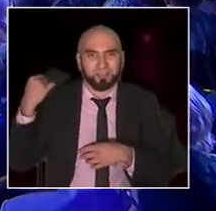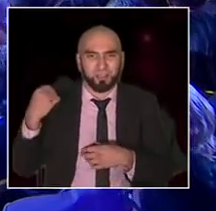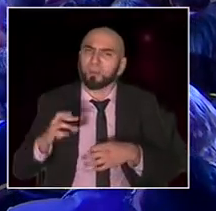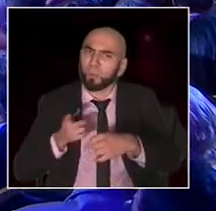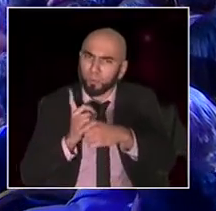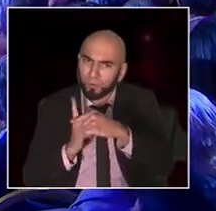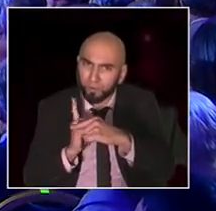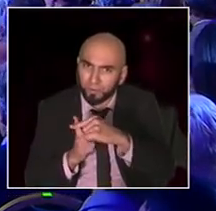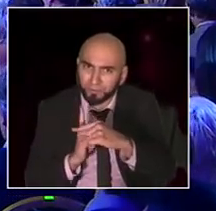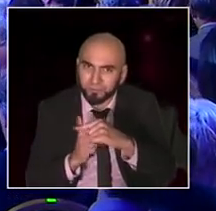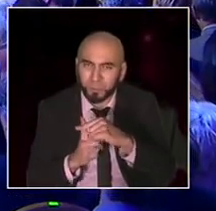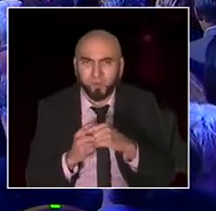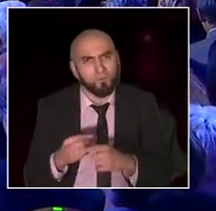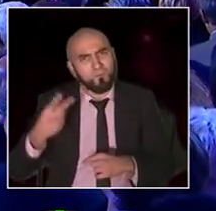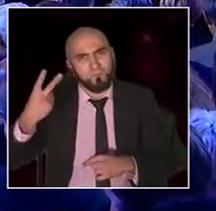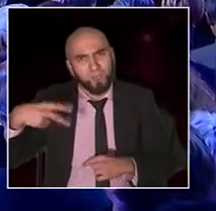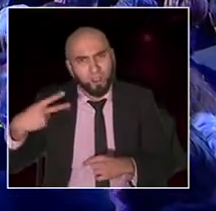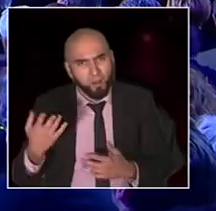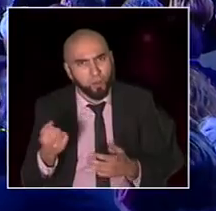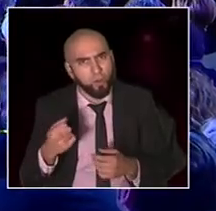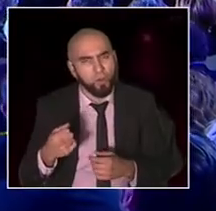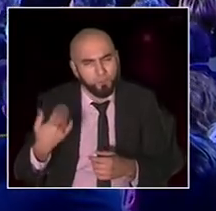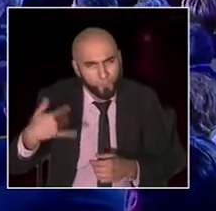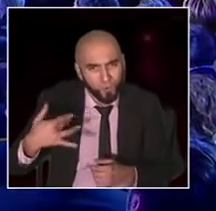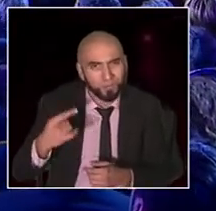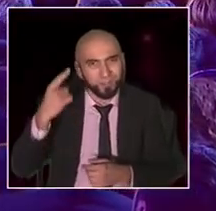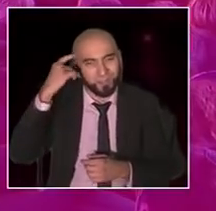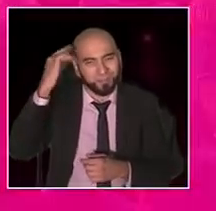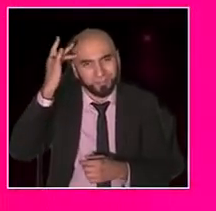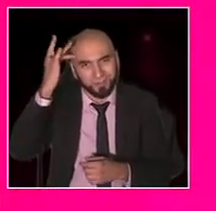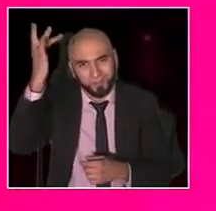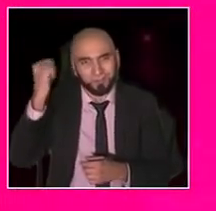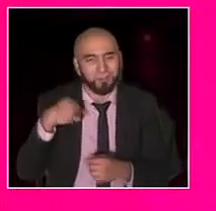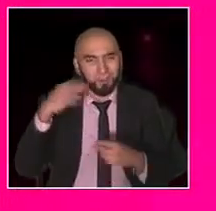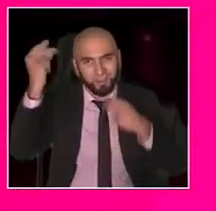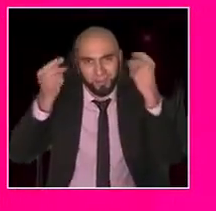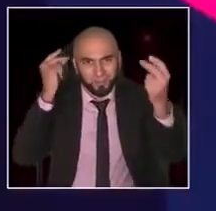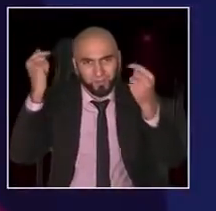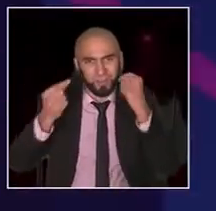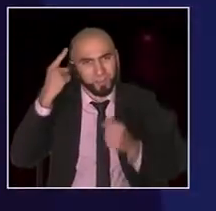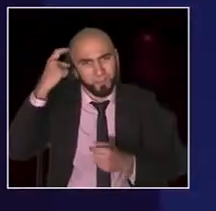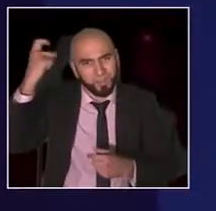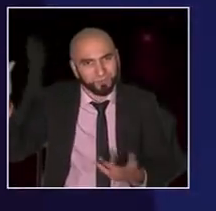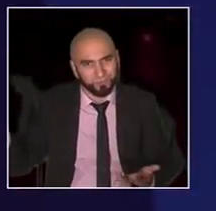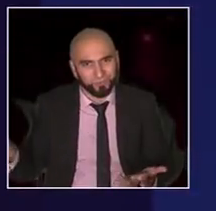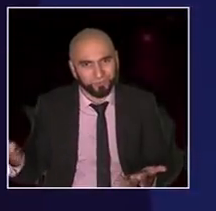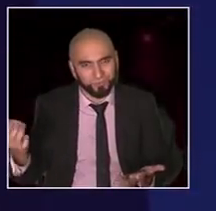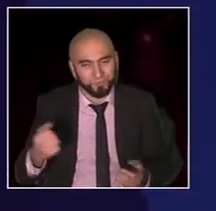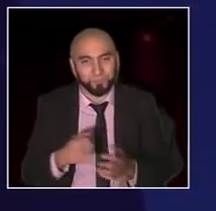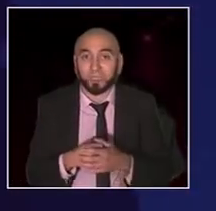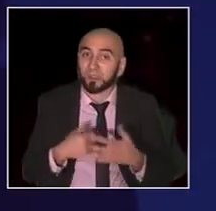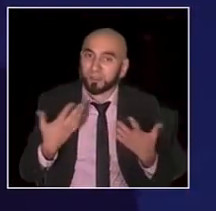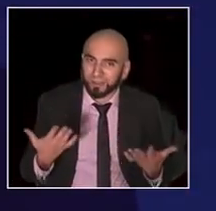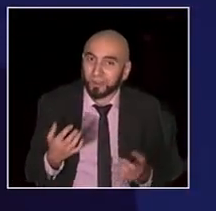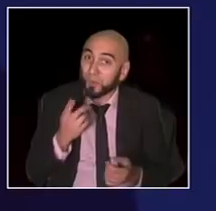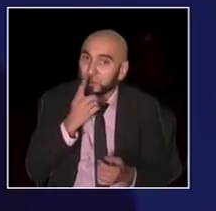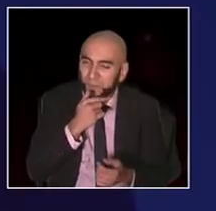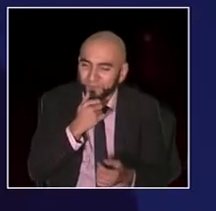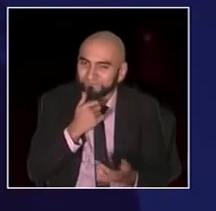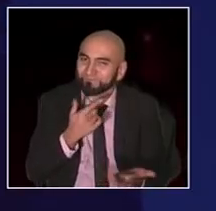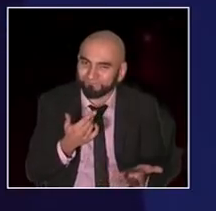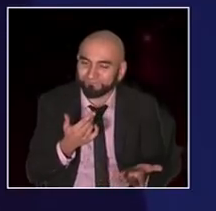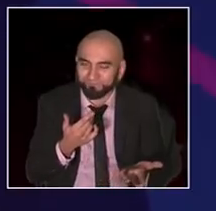el valor que tiene la inteligencia, la creatividad y la imaginación del ser humano. Sin duda que esto requiere muchas